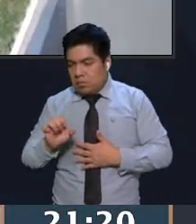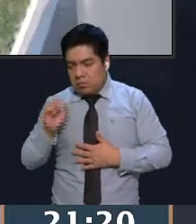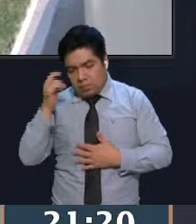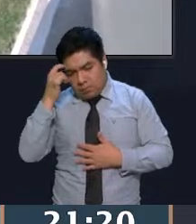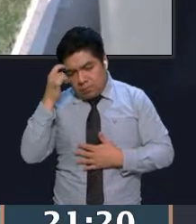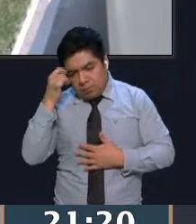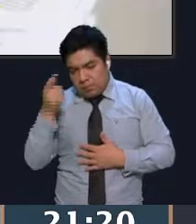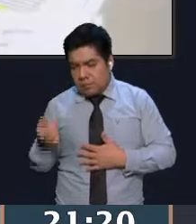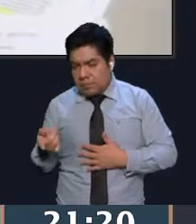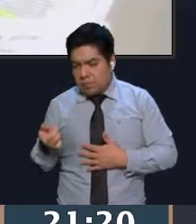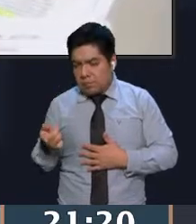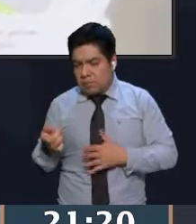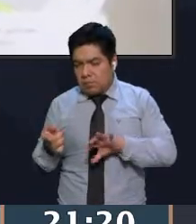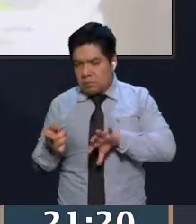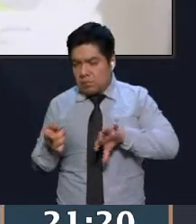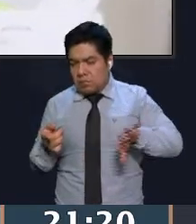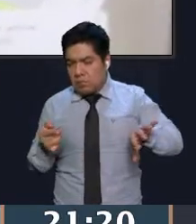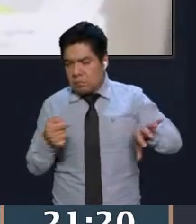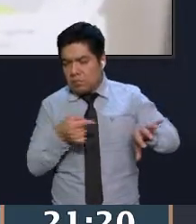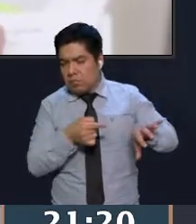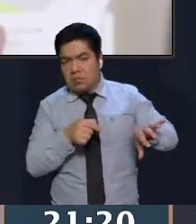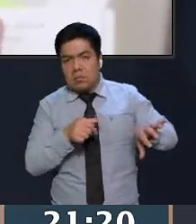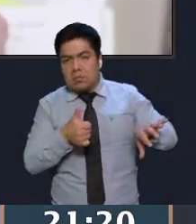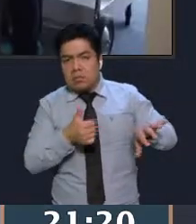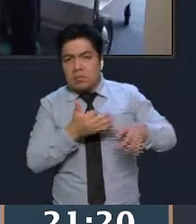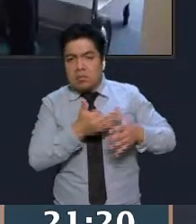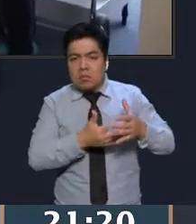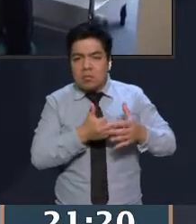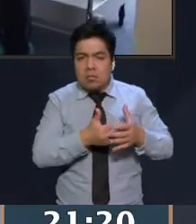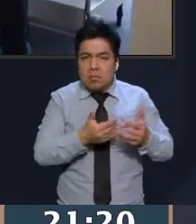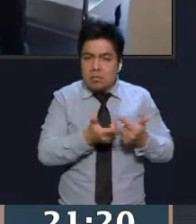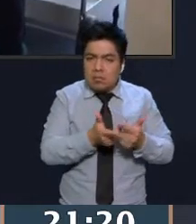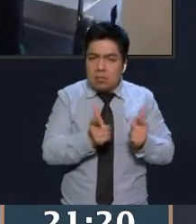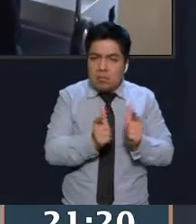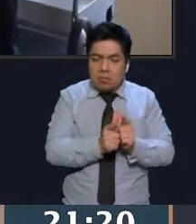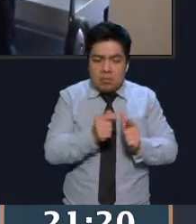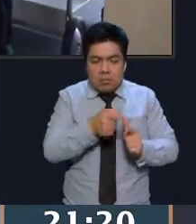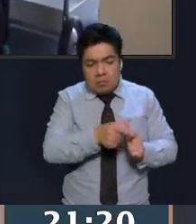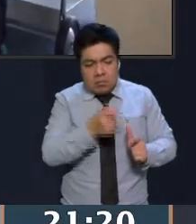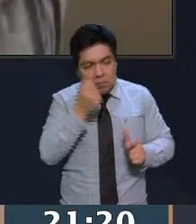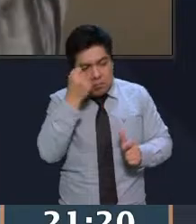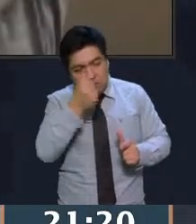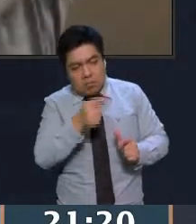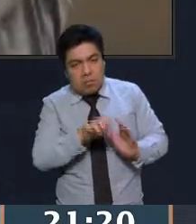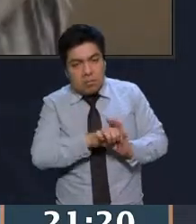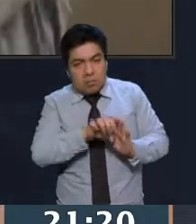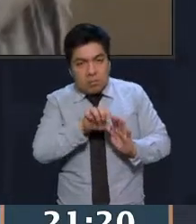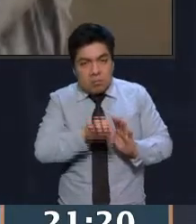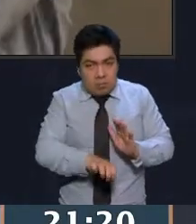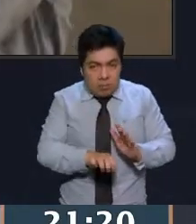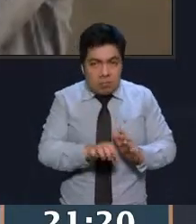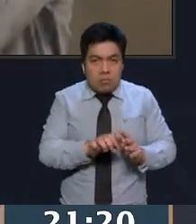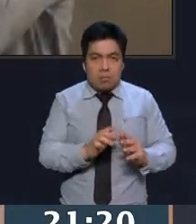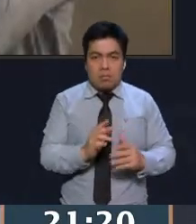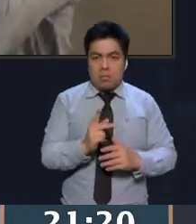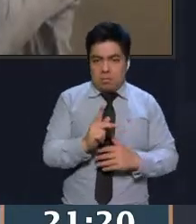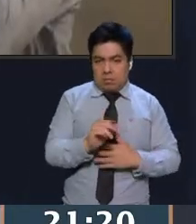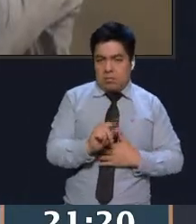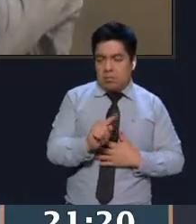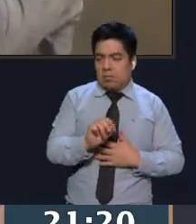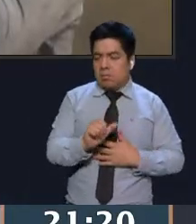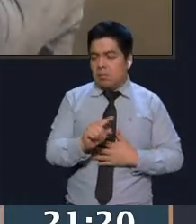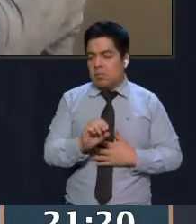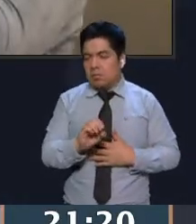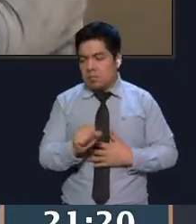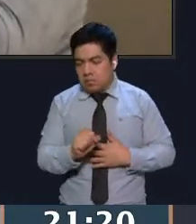quedan ajenos del escrutinio los grupos de intereses creados, como son los poderes fácticos, en este caso